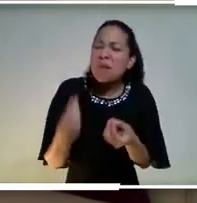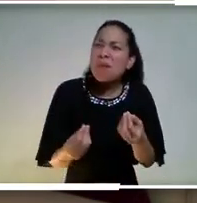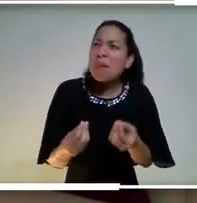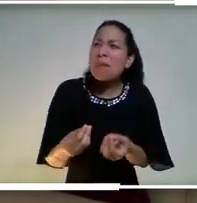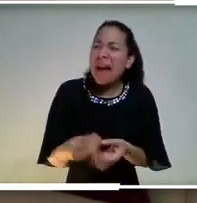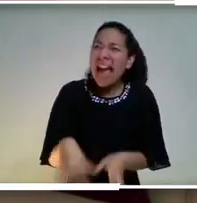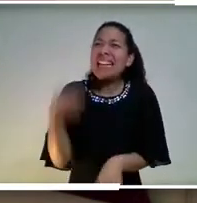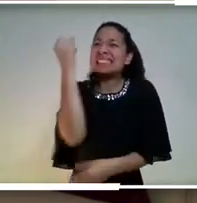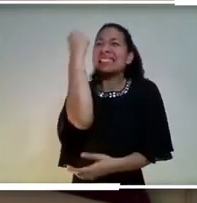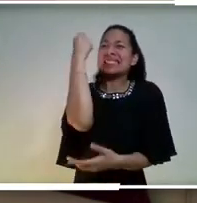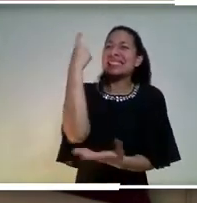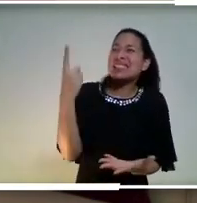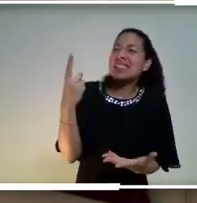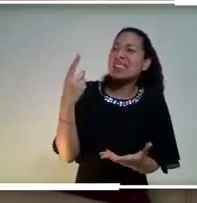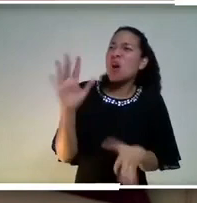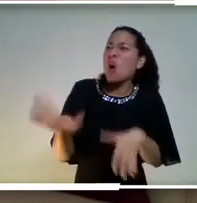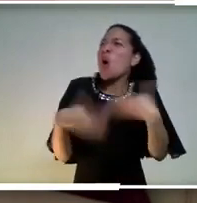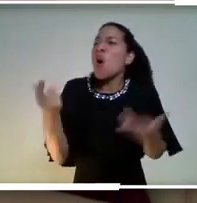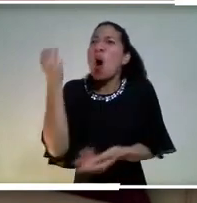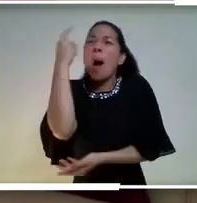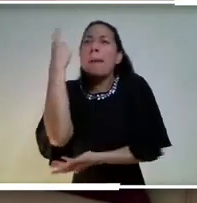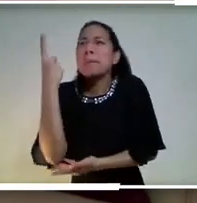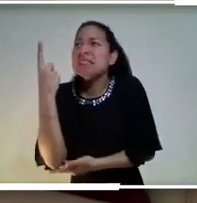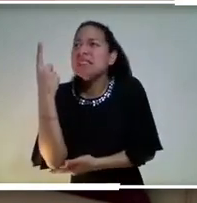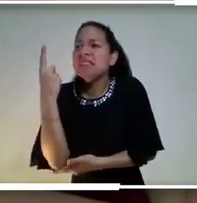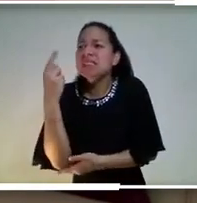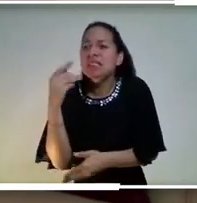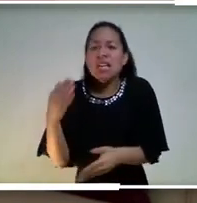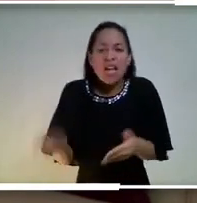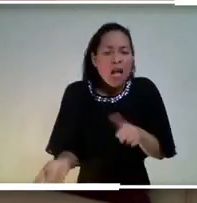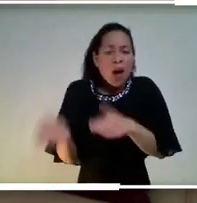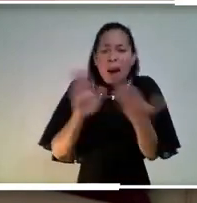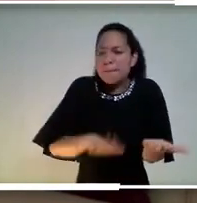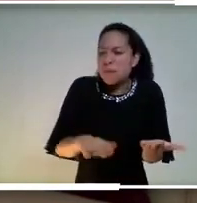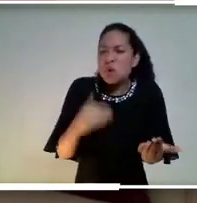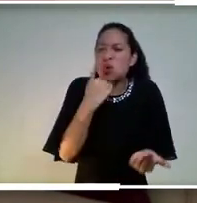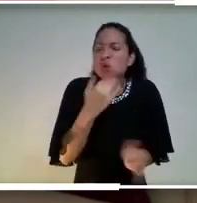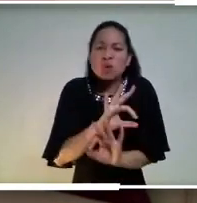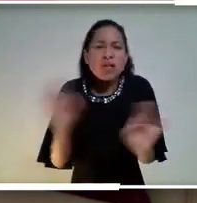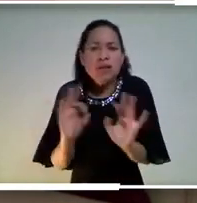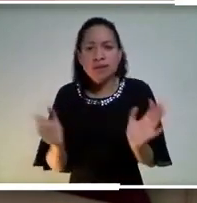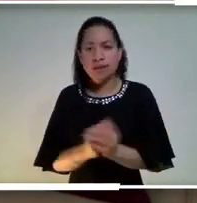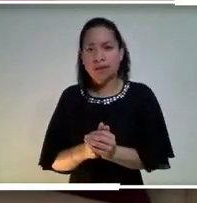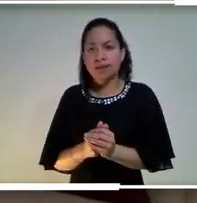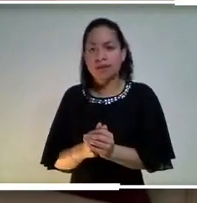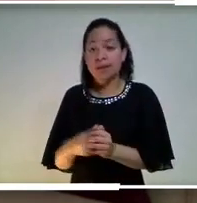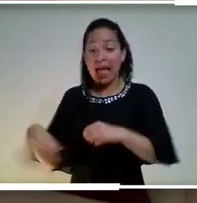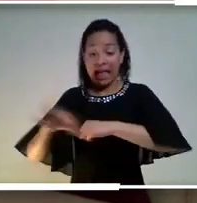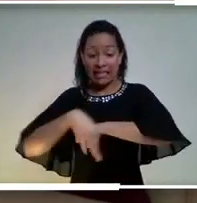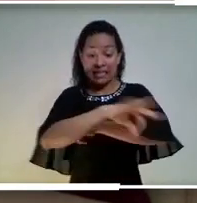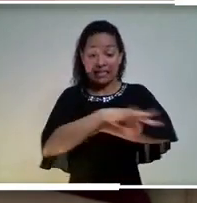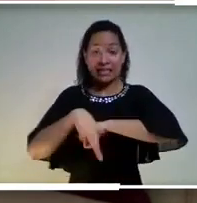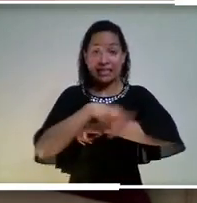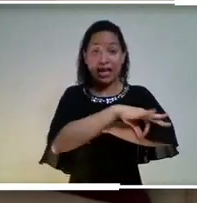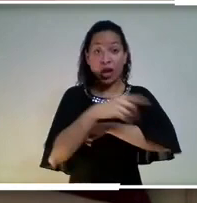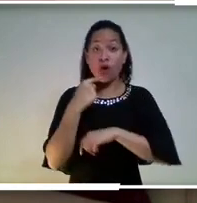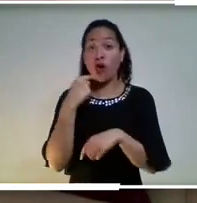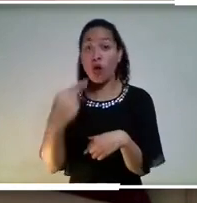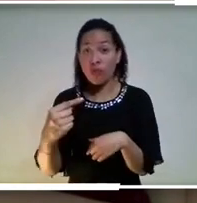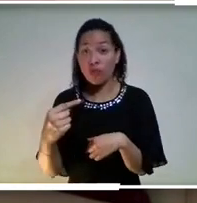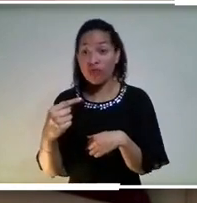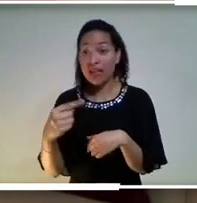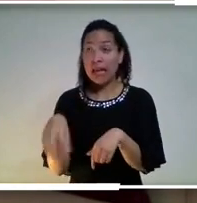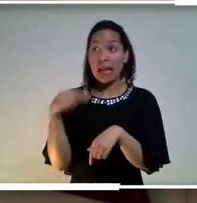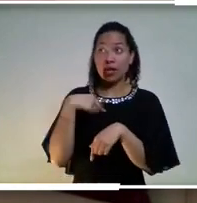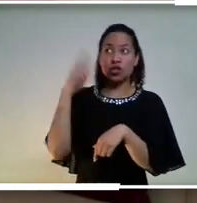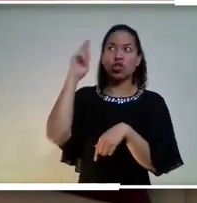pisamos pedagogos los psicólogos los estudiantes la conducta humana que para que una verdad se graben debe ser repetida entre 21